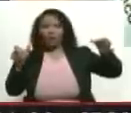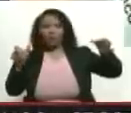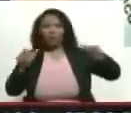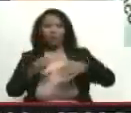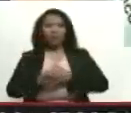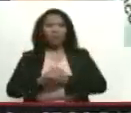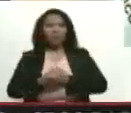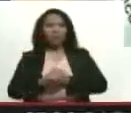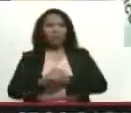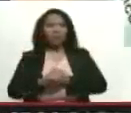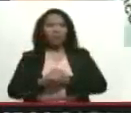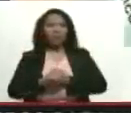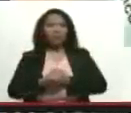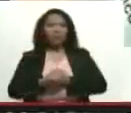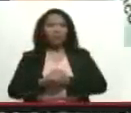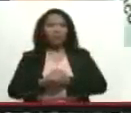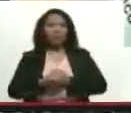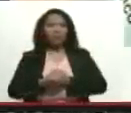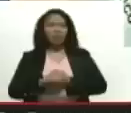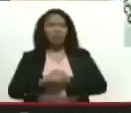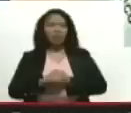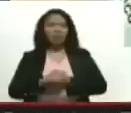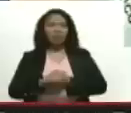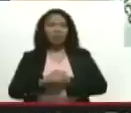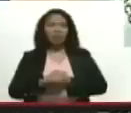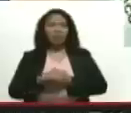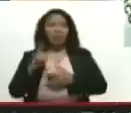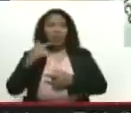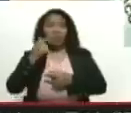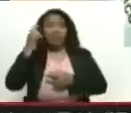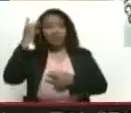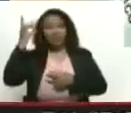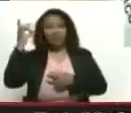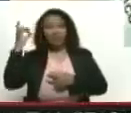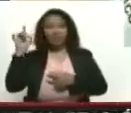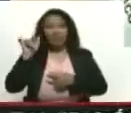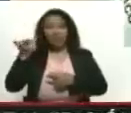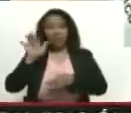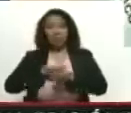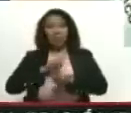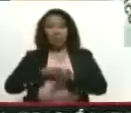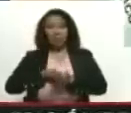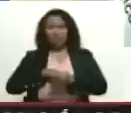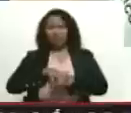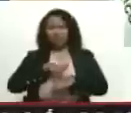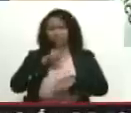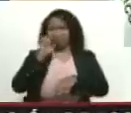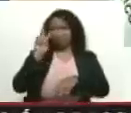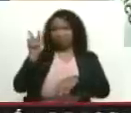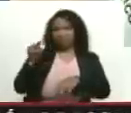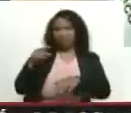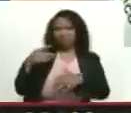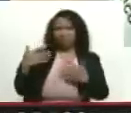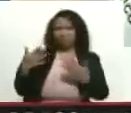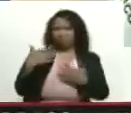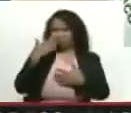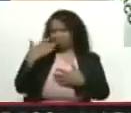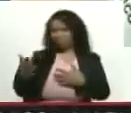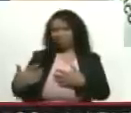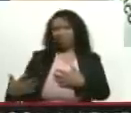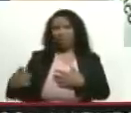obviamente lo tragicómico es que viendo eso tan burdo, la consecuencia de eso